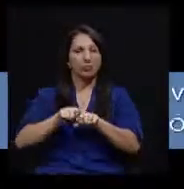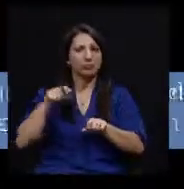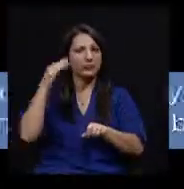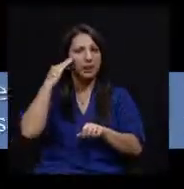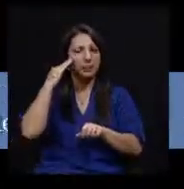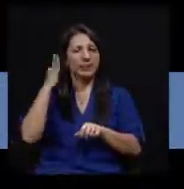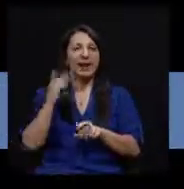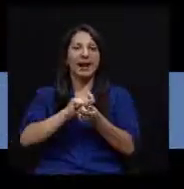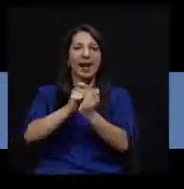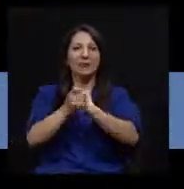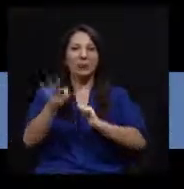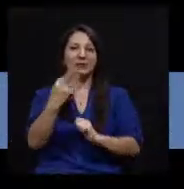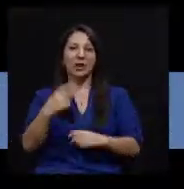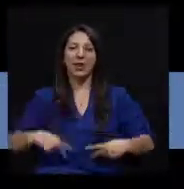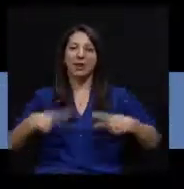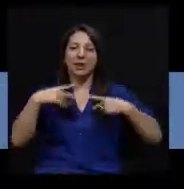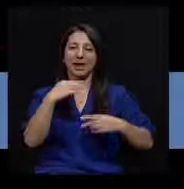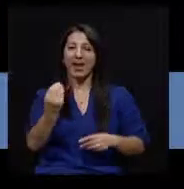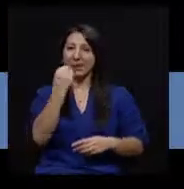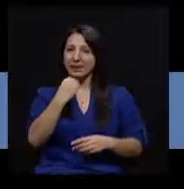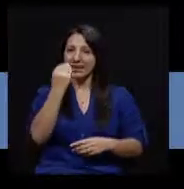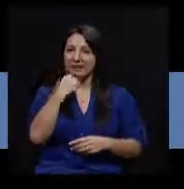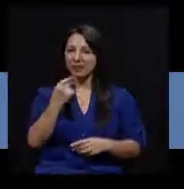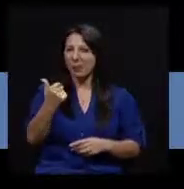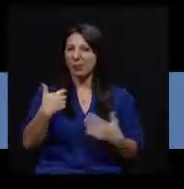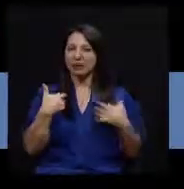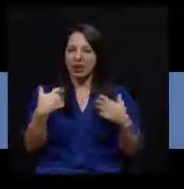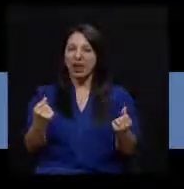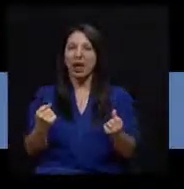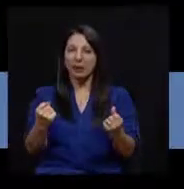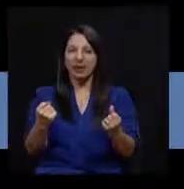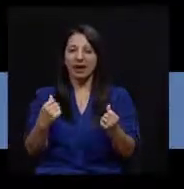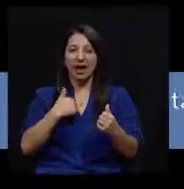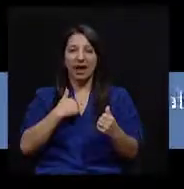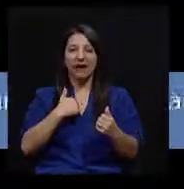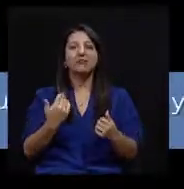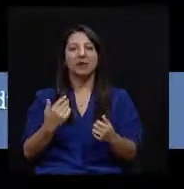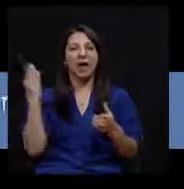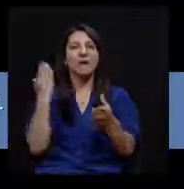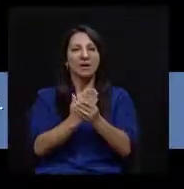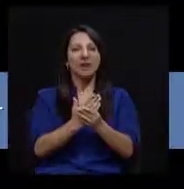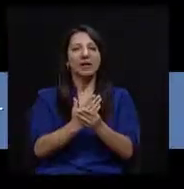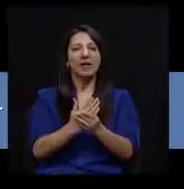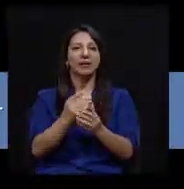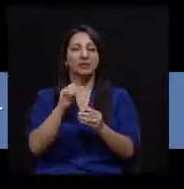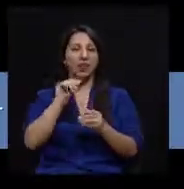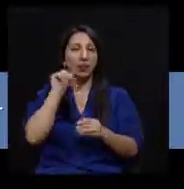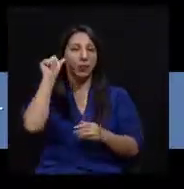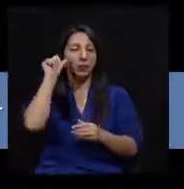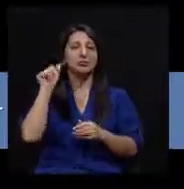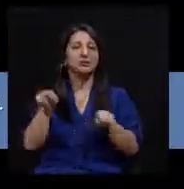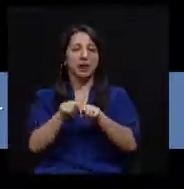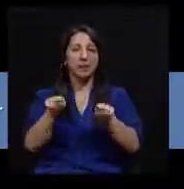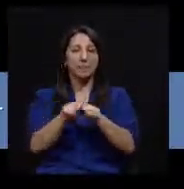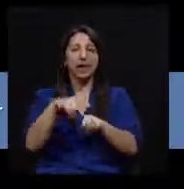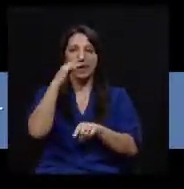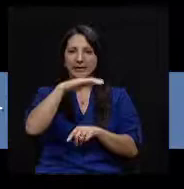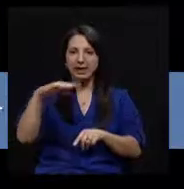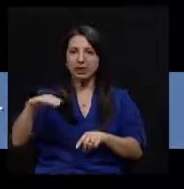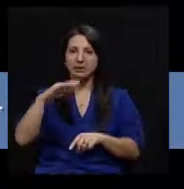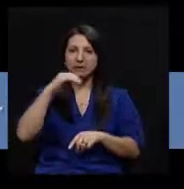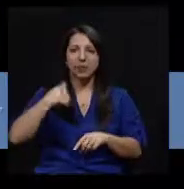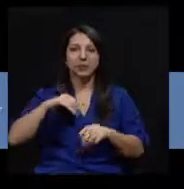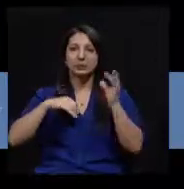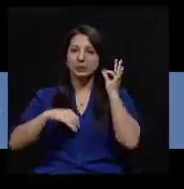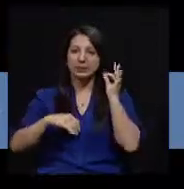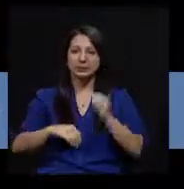el cambio de estilo de vida y la alimentación poco saludable que va ligada a ello están afectando no solo a los adultos, sino a niños y niñas